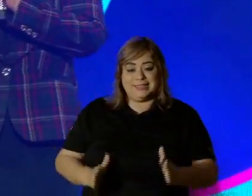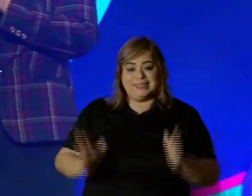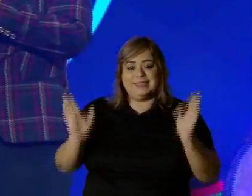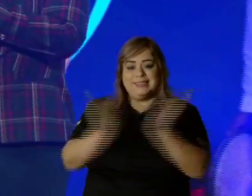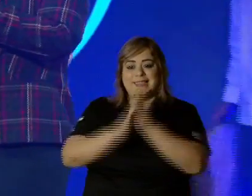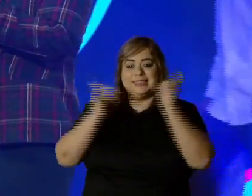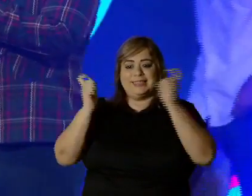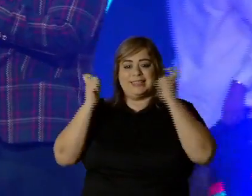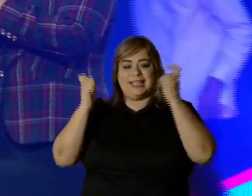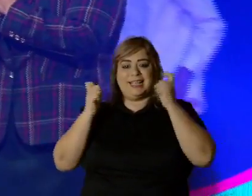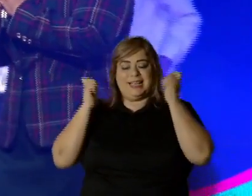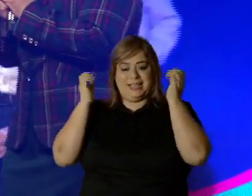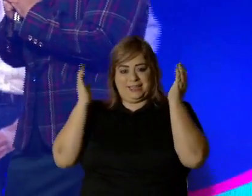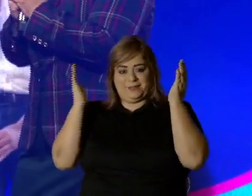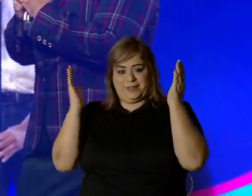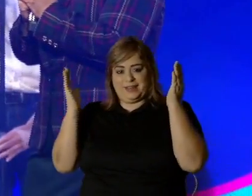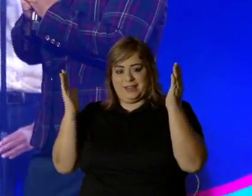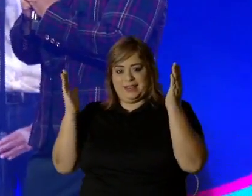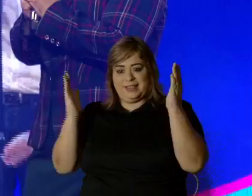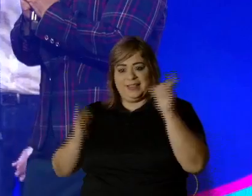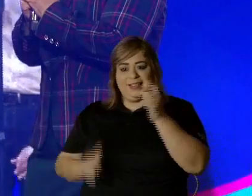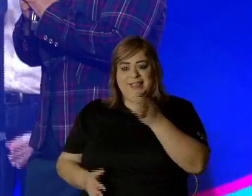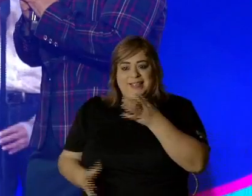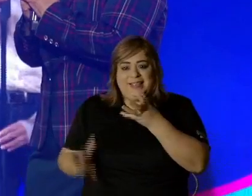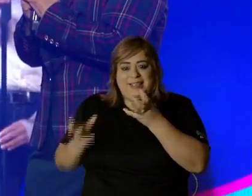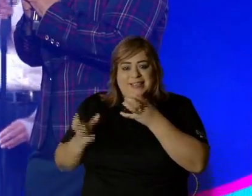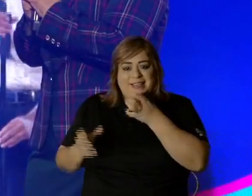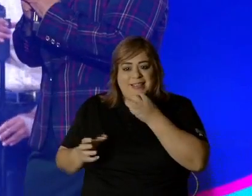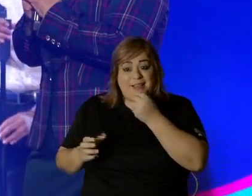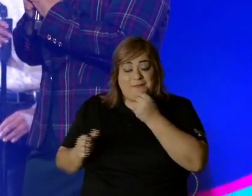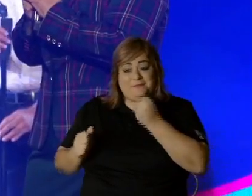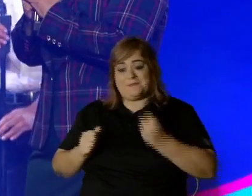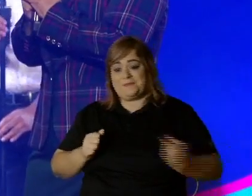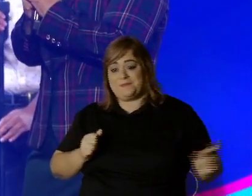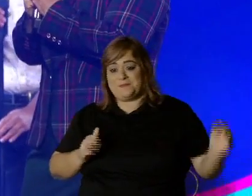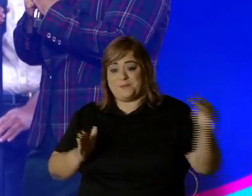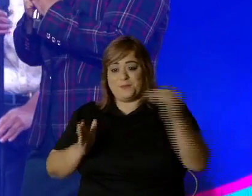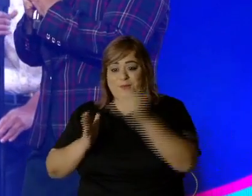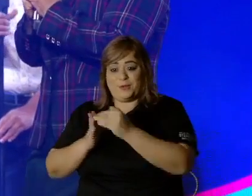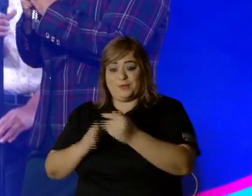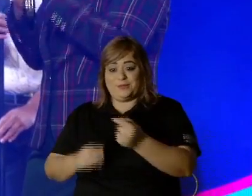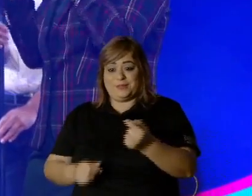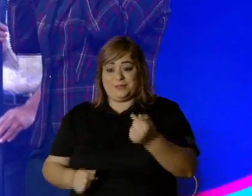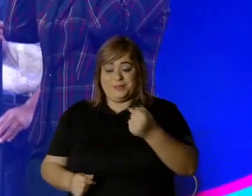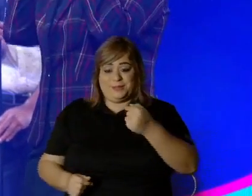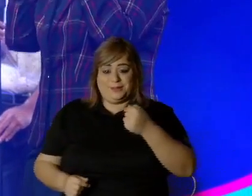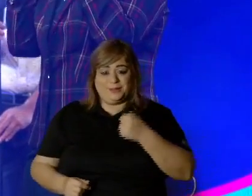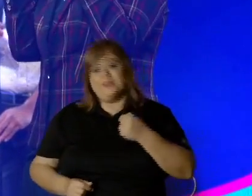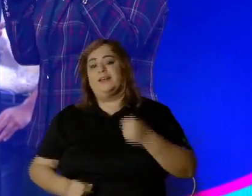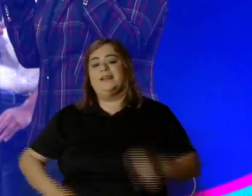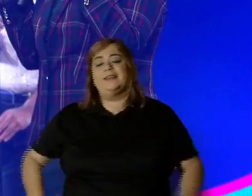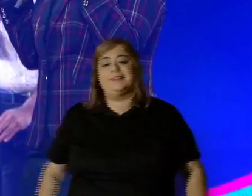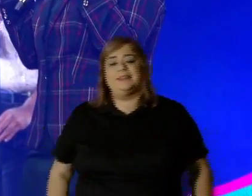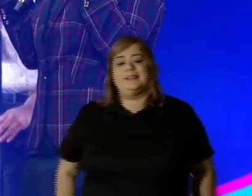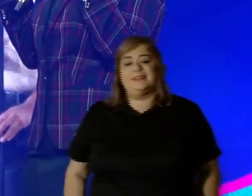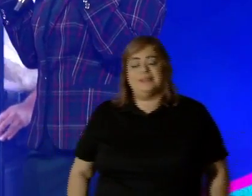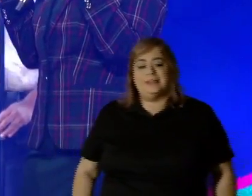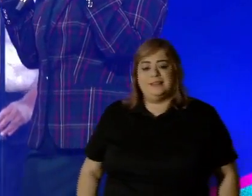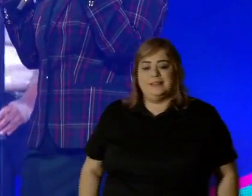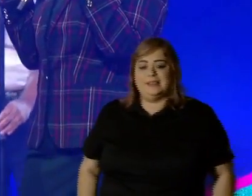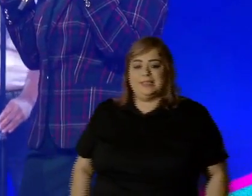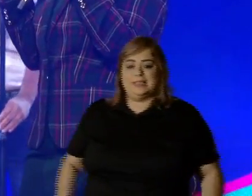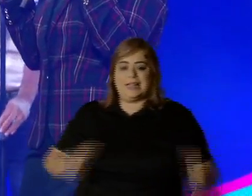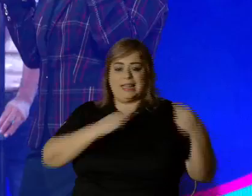102. ¿Quién se atreve a decir el próximo soy yo? Vamos. Eso es, anótese ahí también.